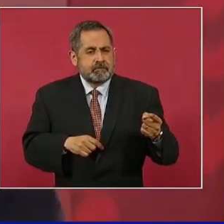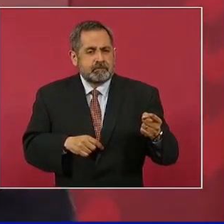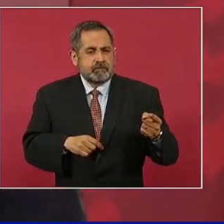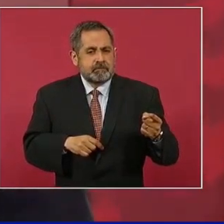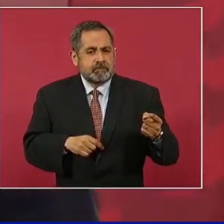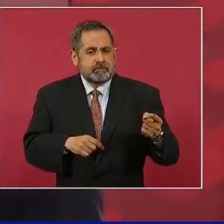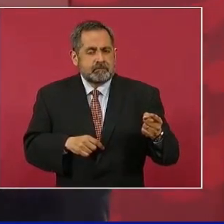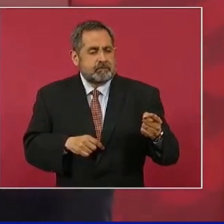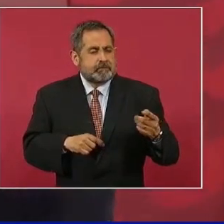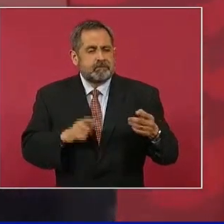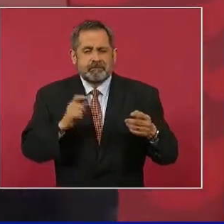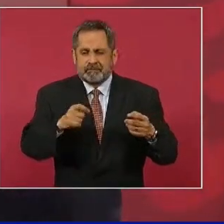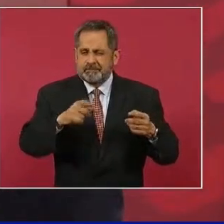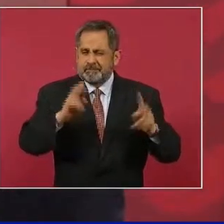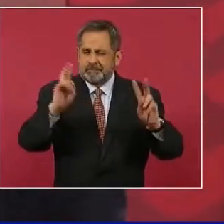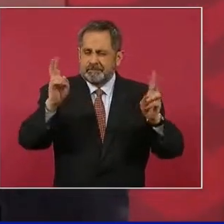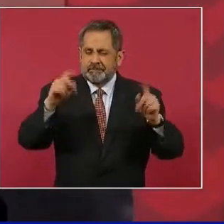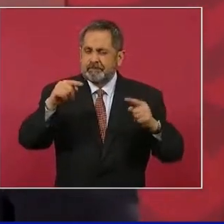llueve fuerte,